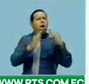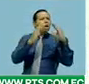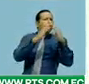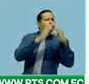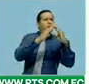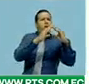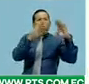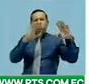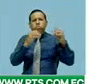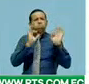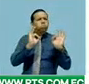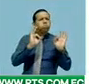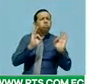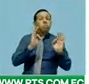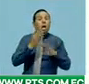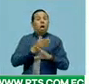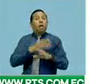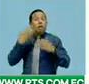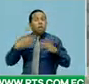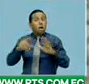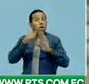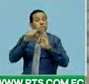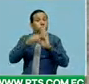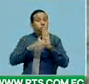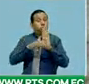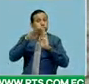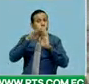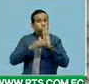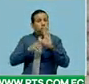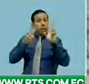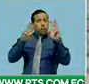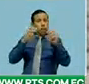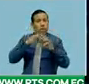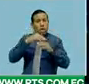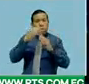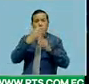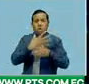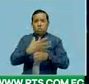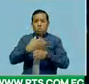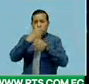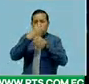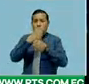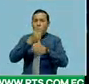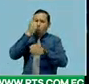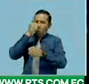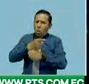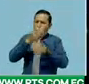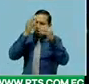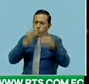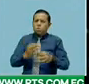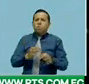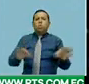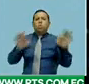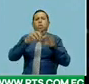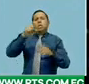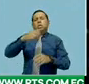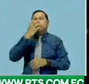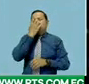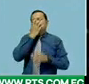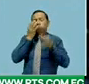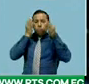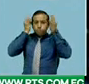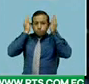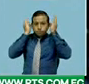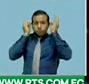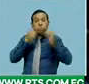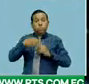de las normas de bioseguridad. Es obligatorio el uso de mascarilla. Estas son las escuelas que ya tienen organizado justamente el